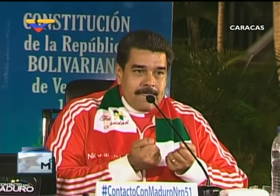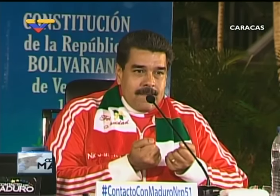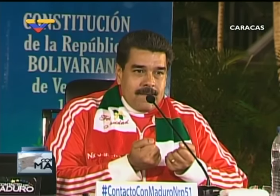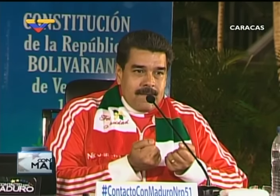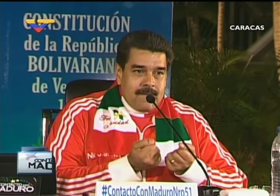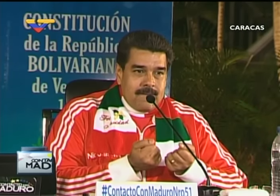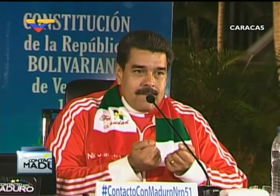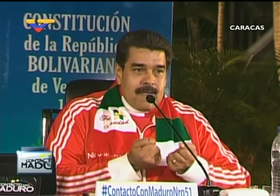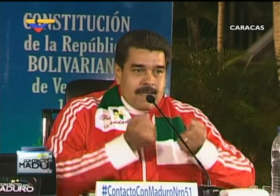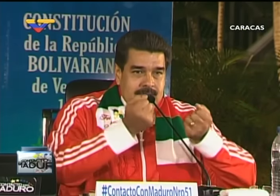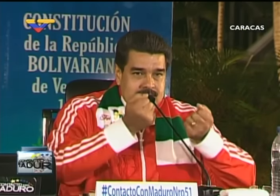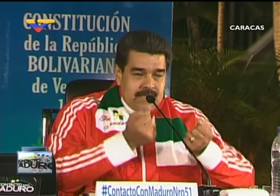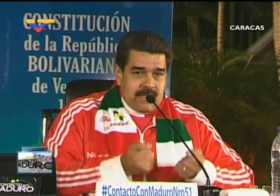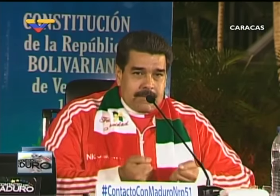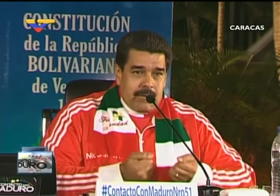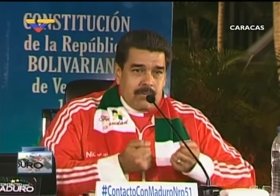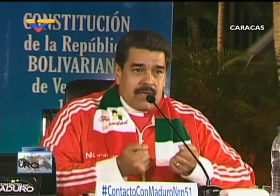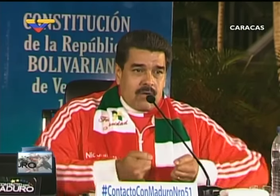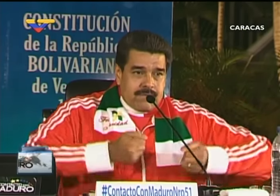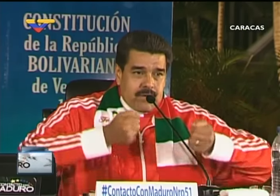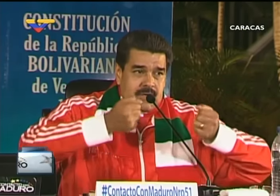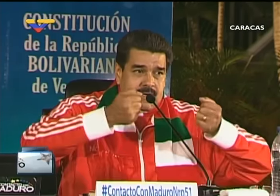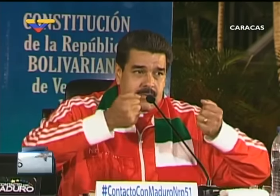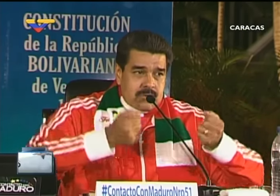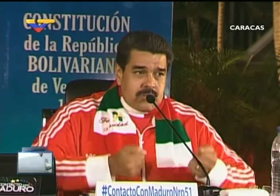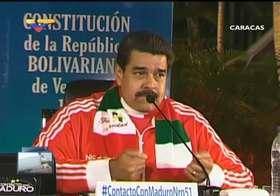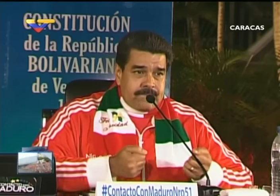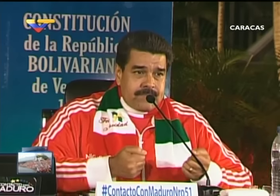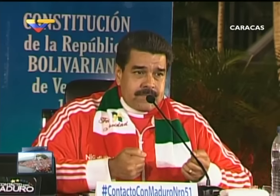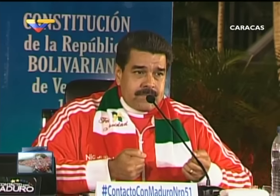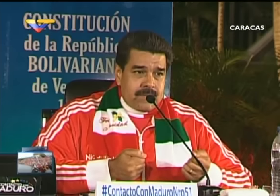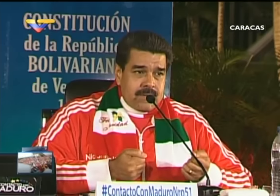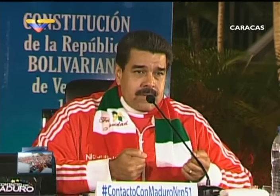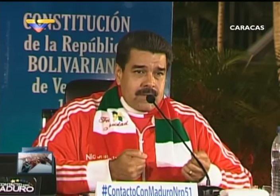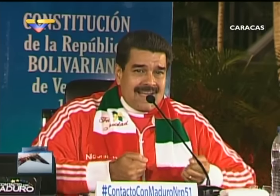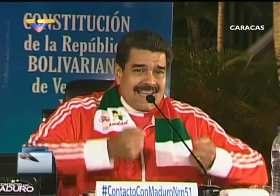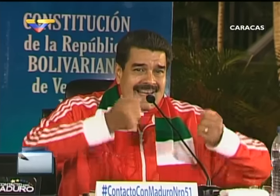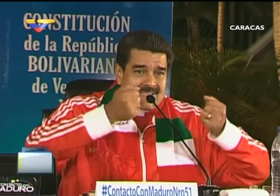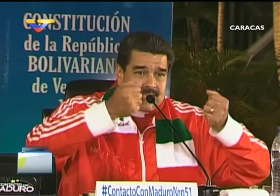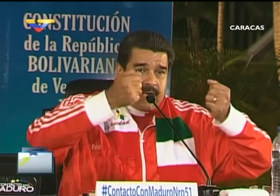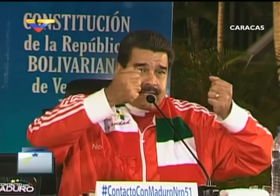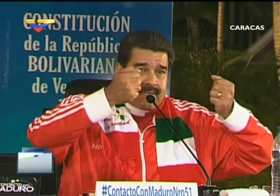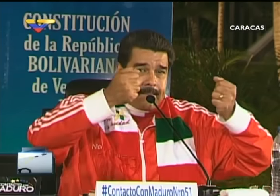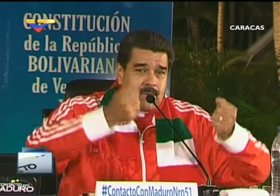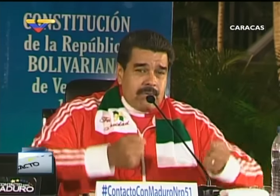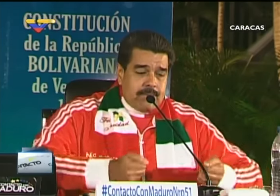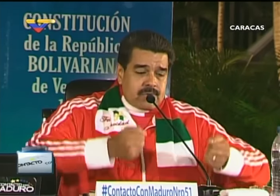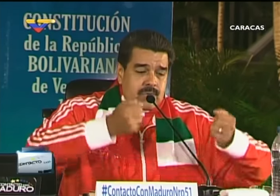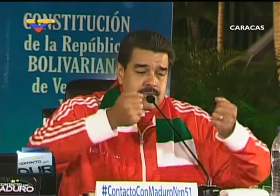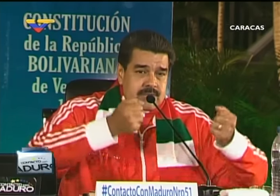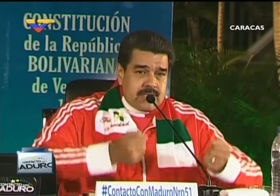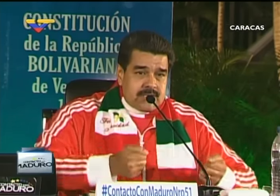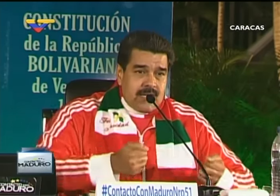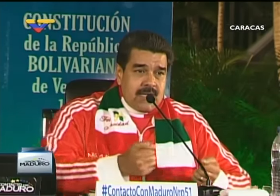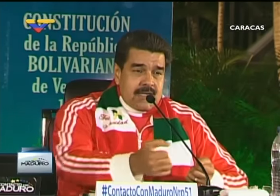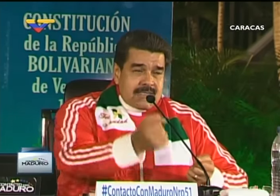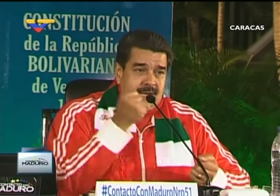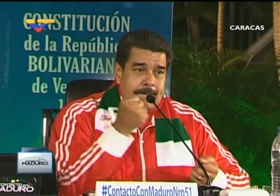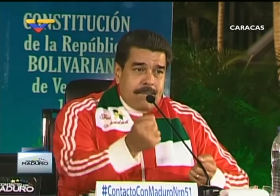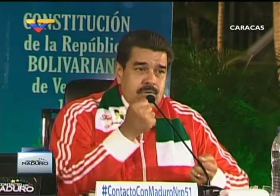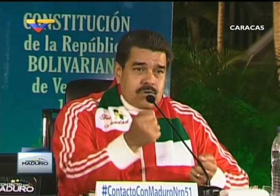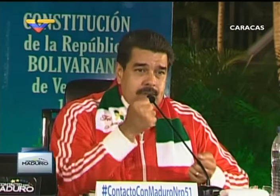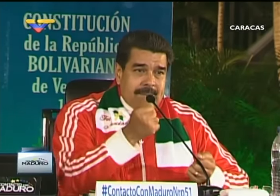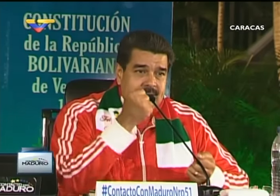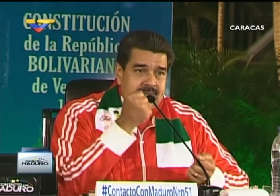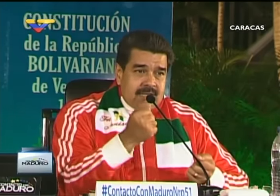Y hay que decirle al pueblo que confió en la revolución, gracias a ese pueblo por su conciencia, y